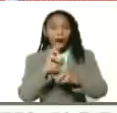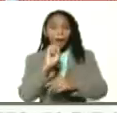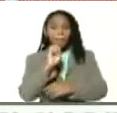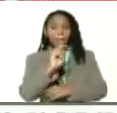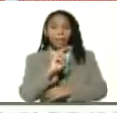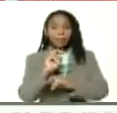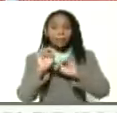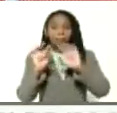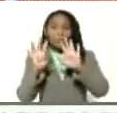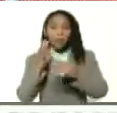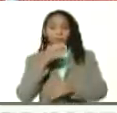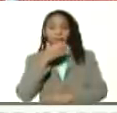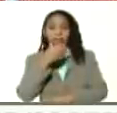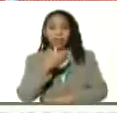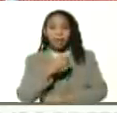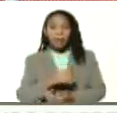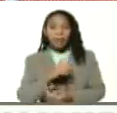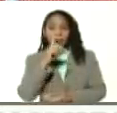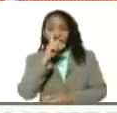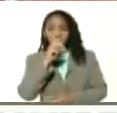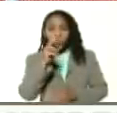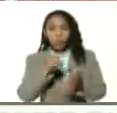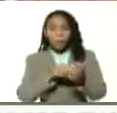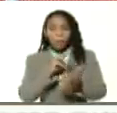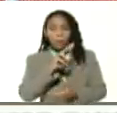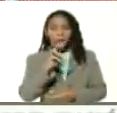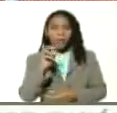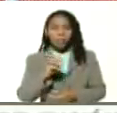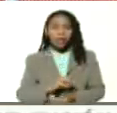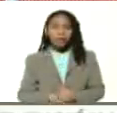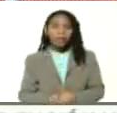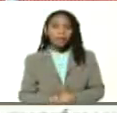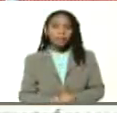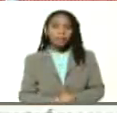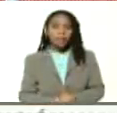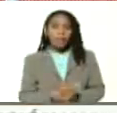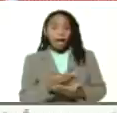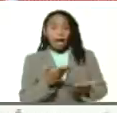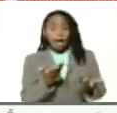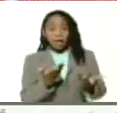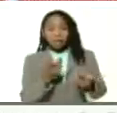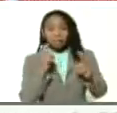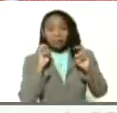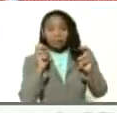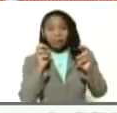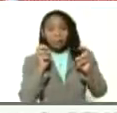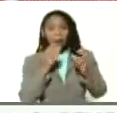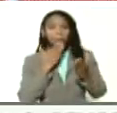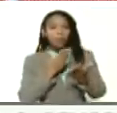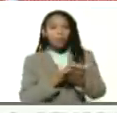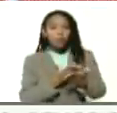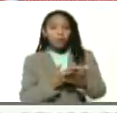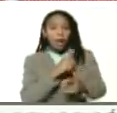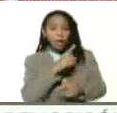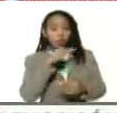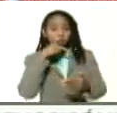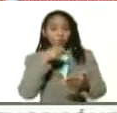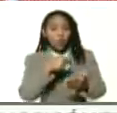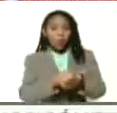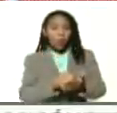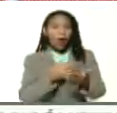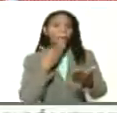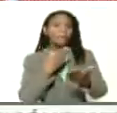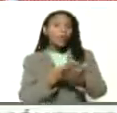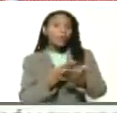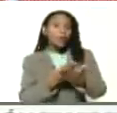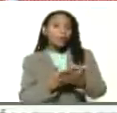29 de diciembre del año 2020 que en relación a la propuesta que ellos llaman la